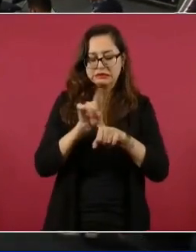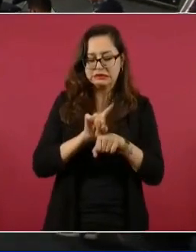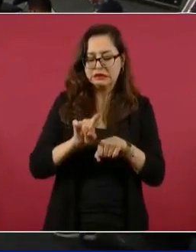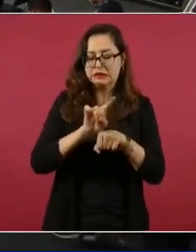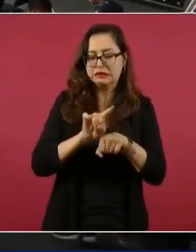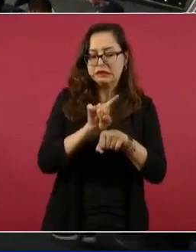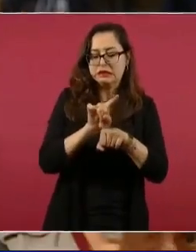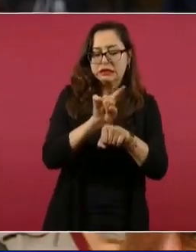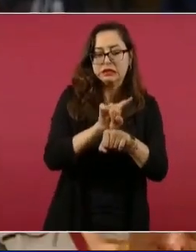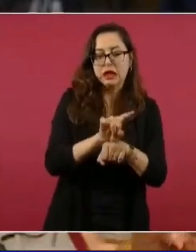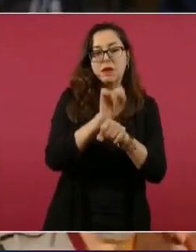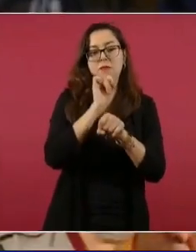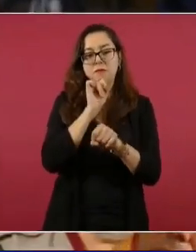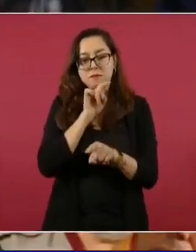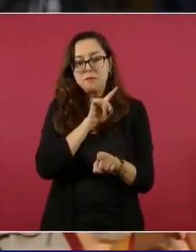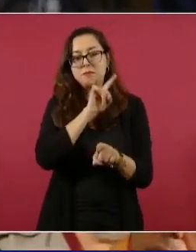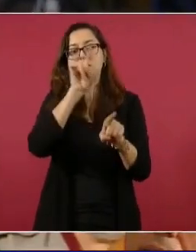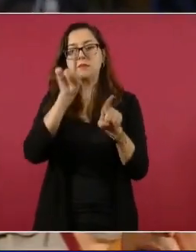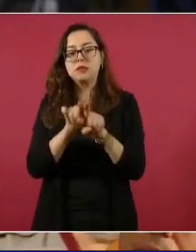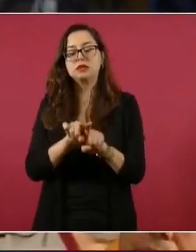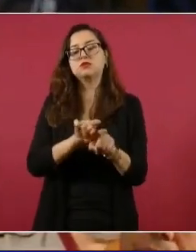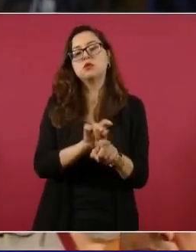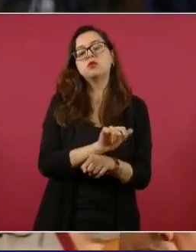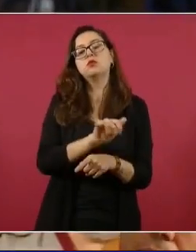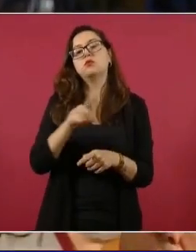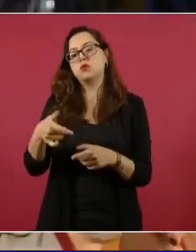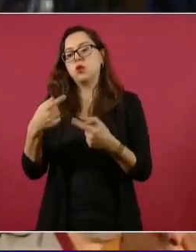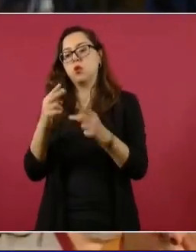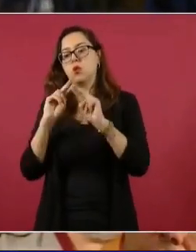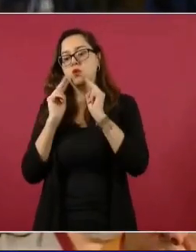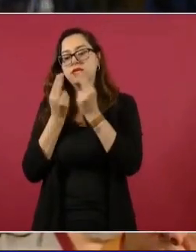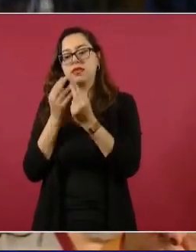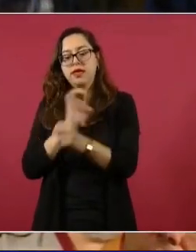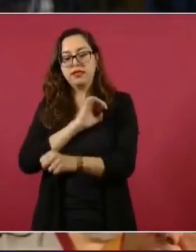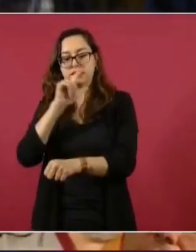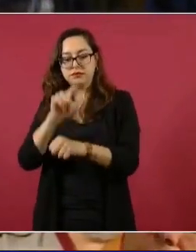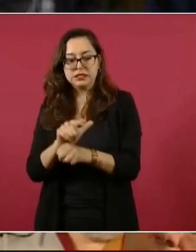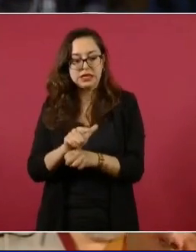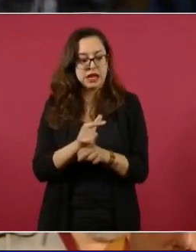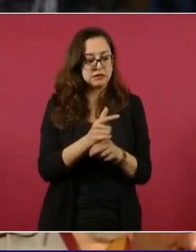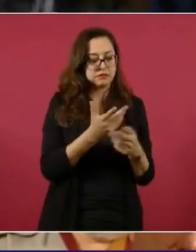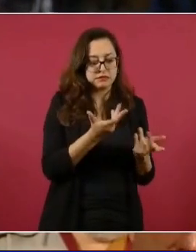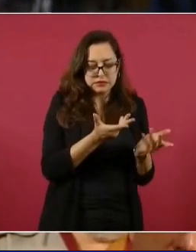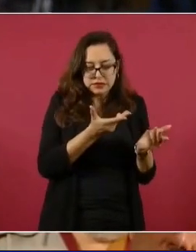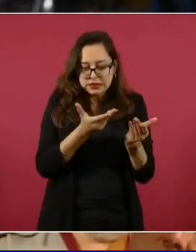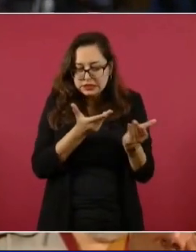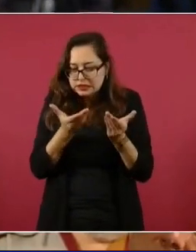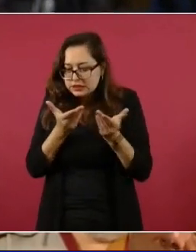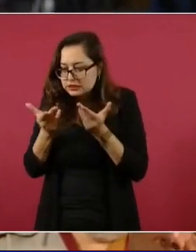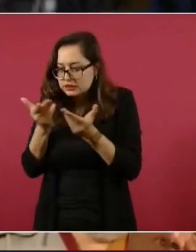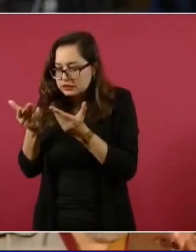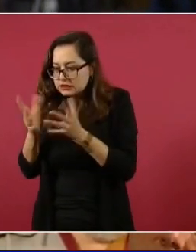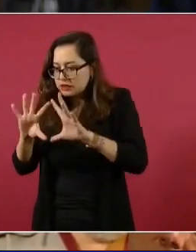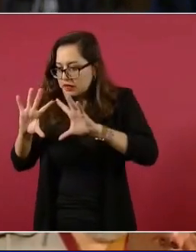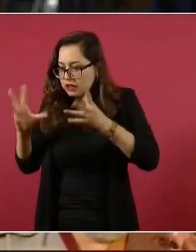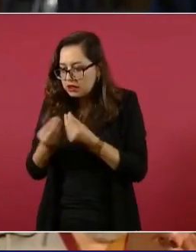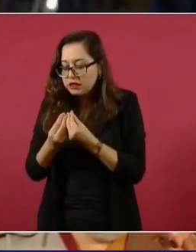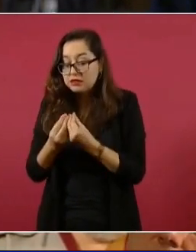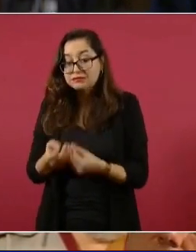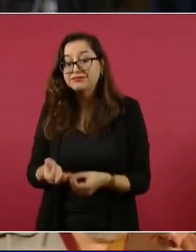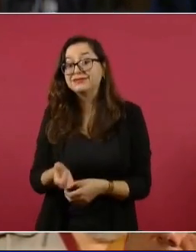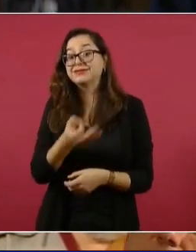la Investigación y Litigación del caso, nos lleva a un punto muy cerca de la justicia, lo que usted